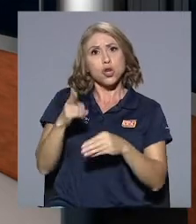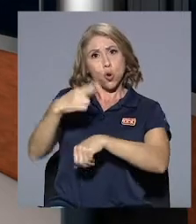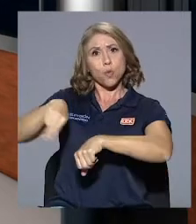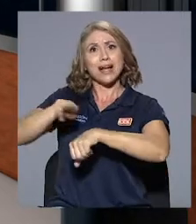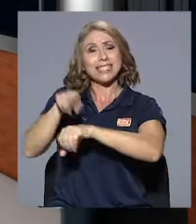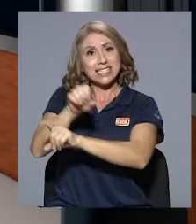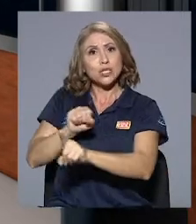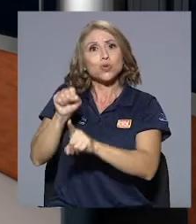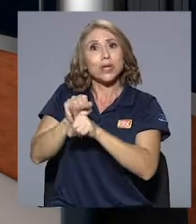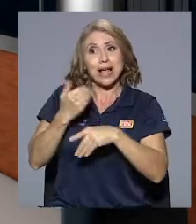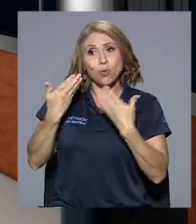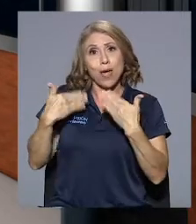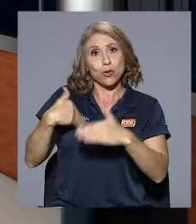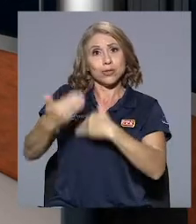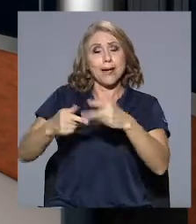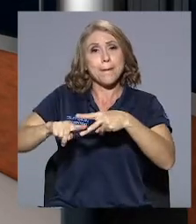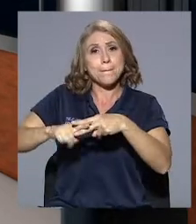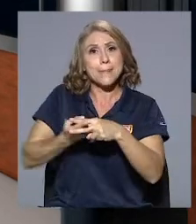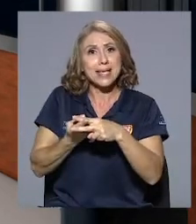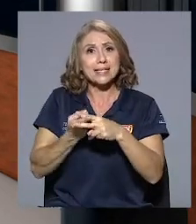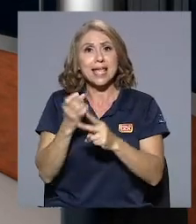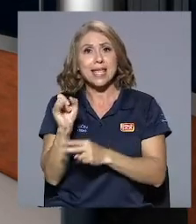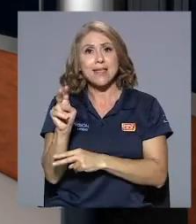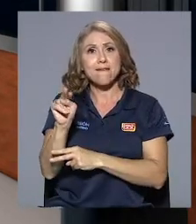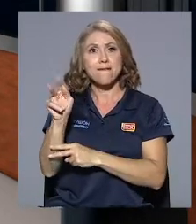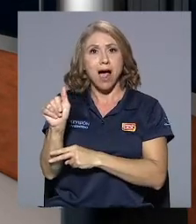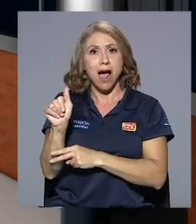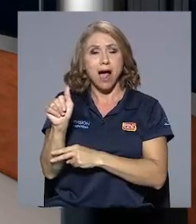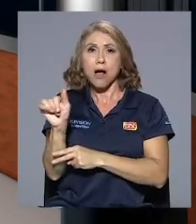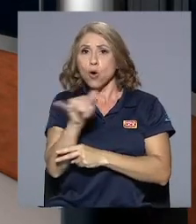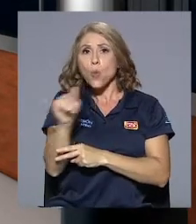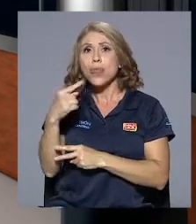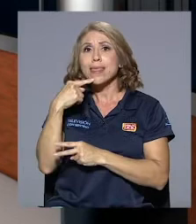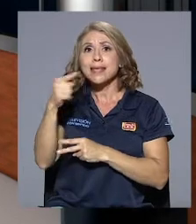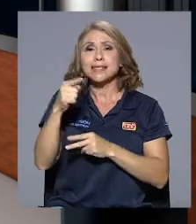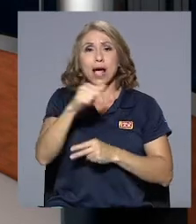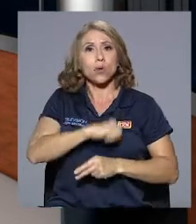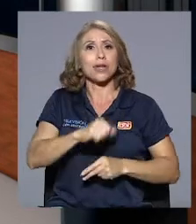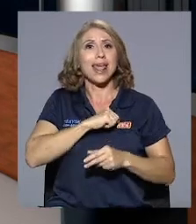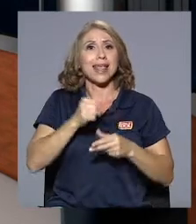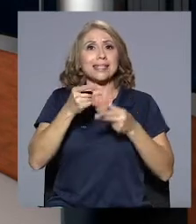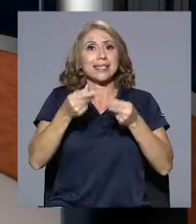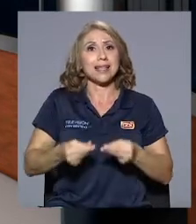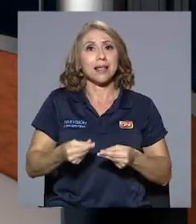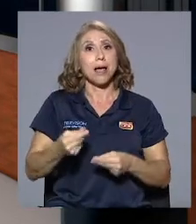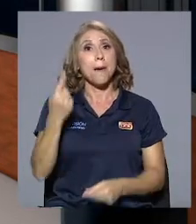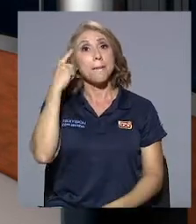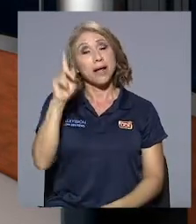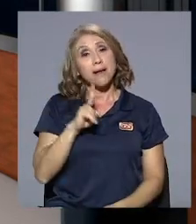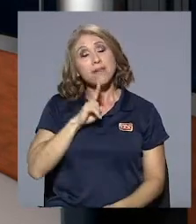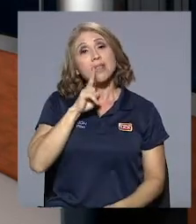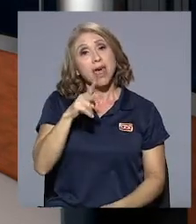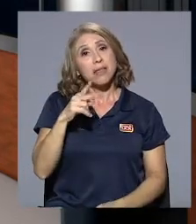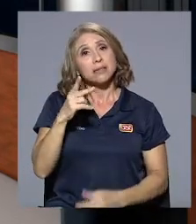valor agregado, tal y como lo pregonan las autoridades de Hacienda? Para verdades,